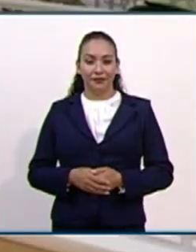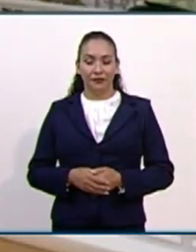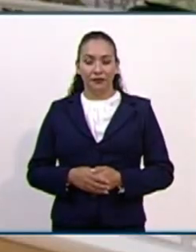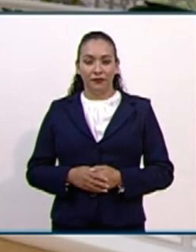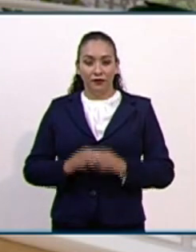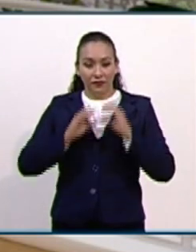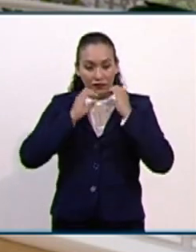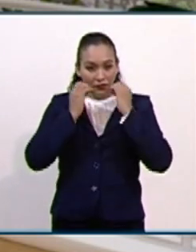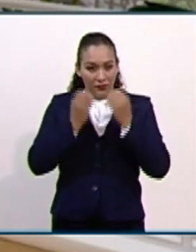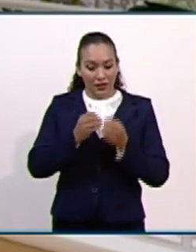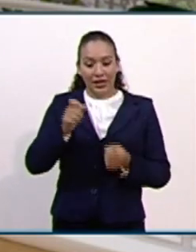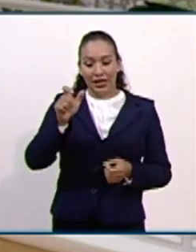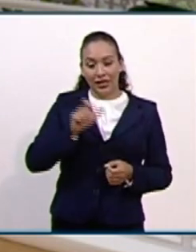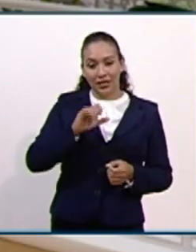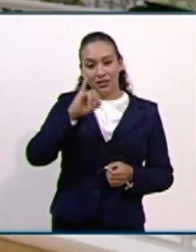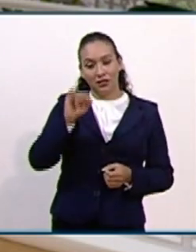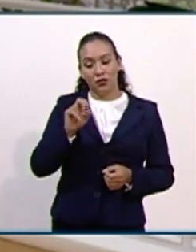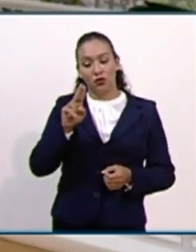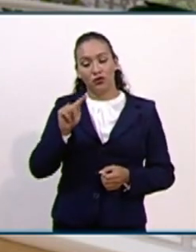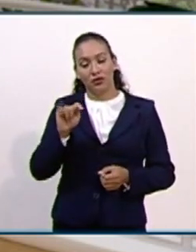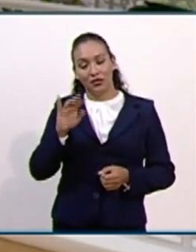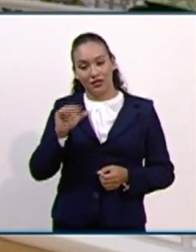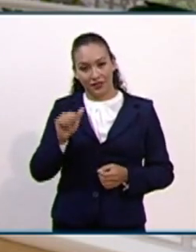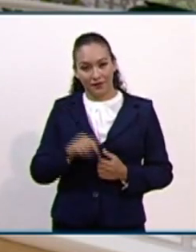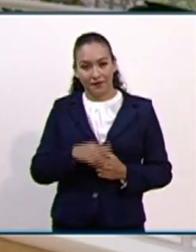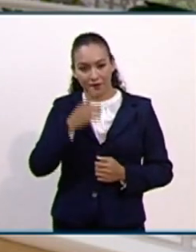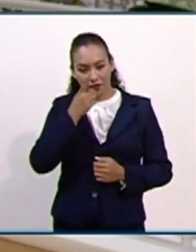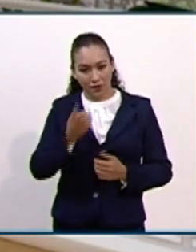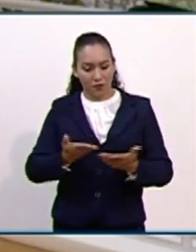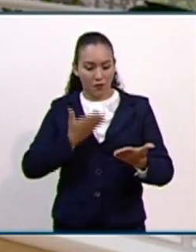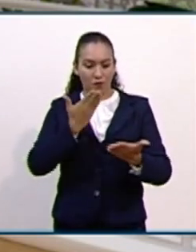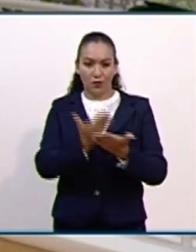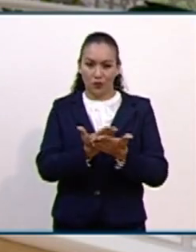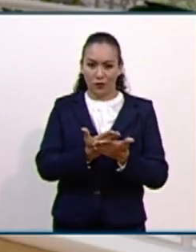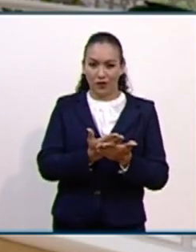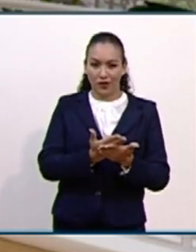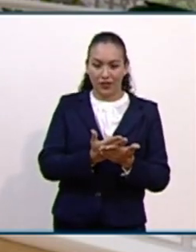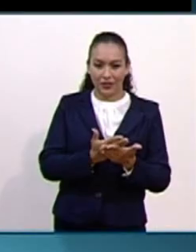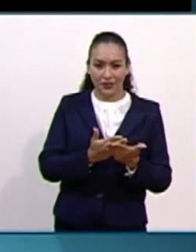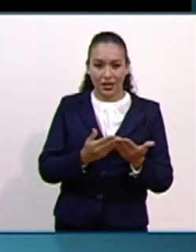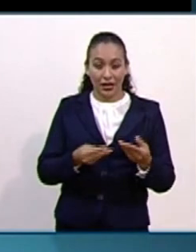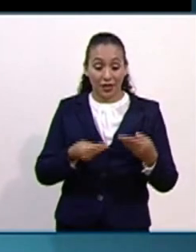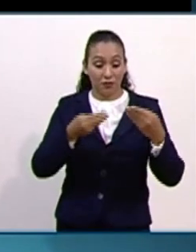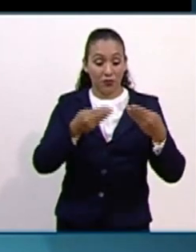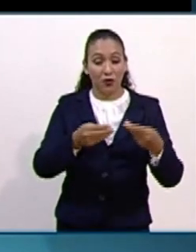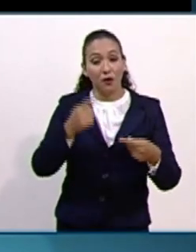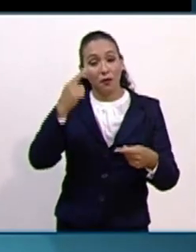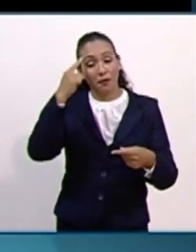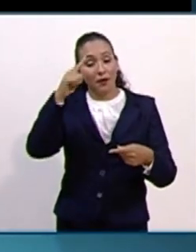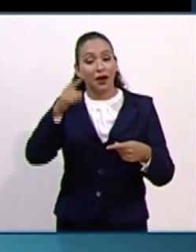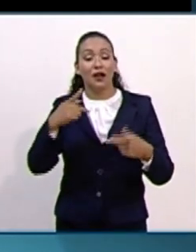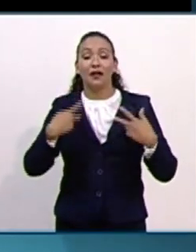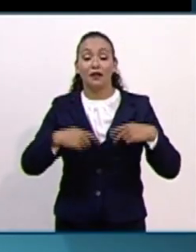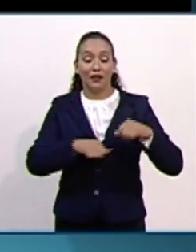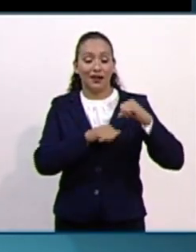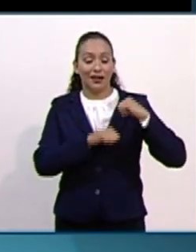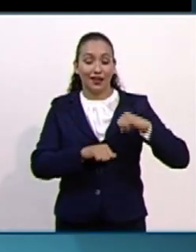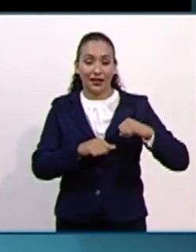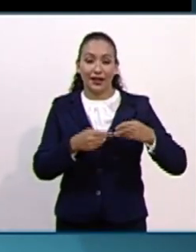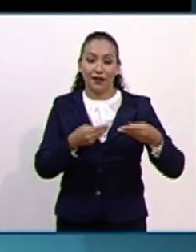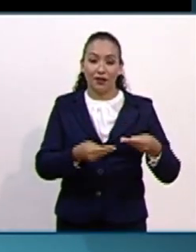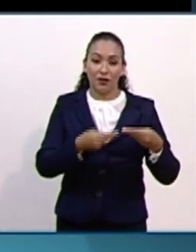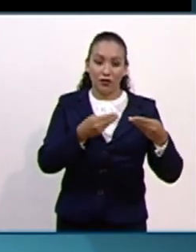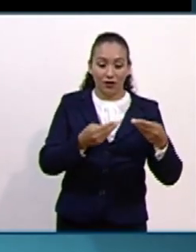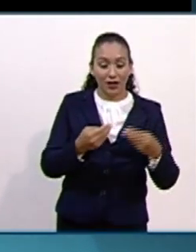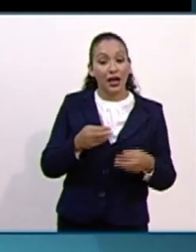organización X Justicia para las Mujeres alertó que la propuesta de ley de amnistía que otorgaría al titular del Ejecutivo la facultad